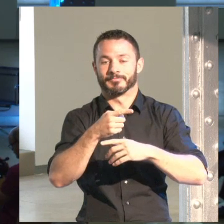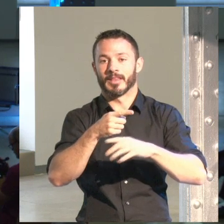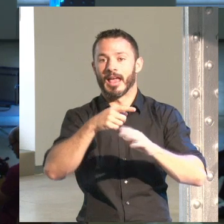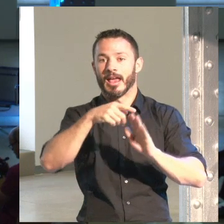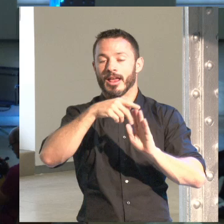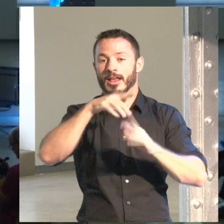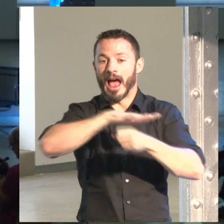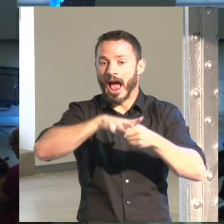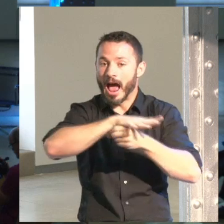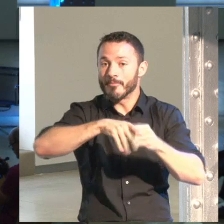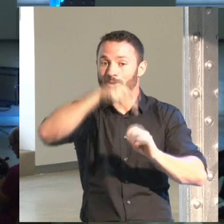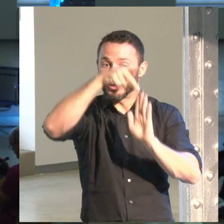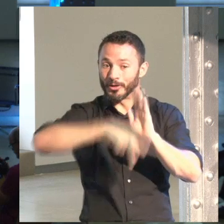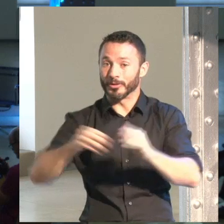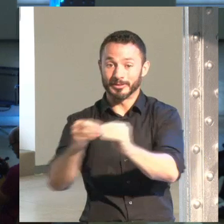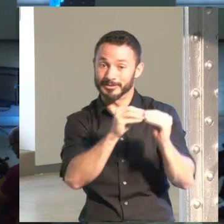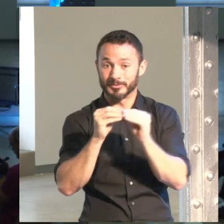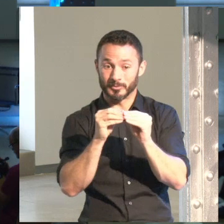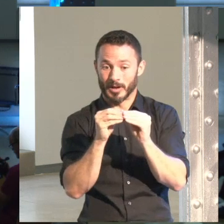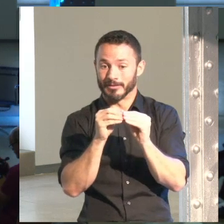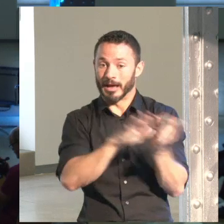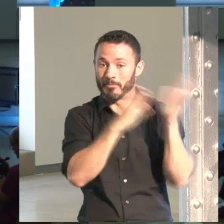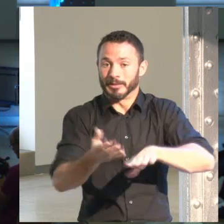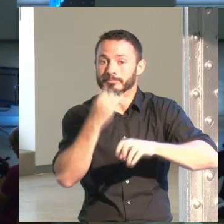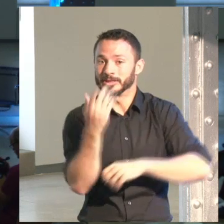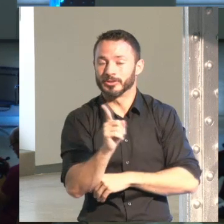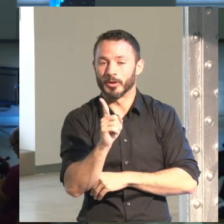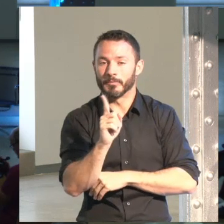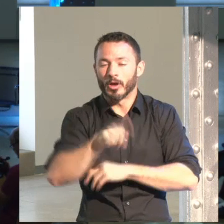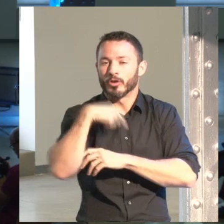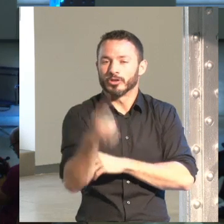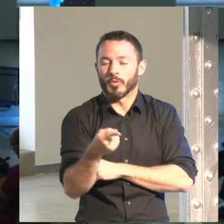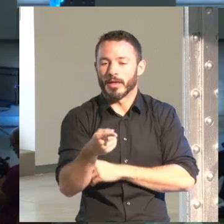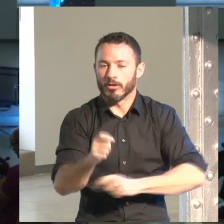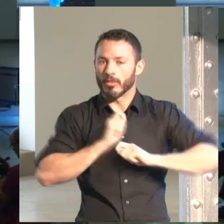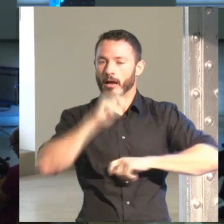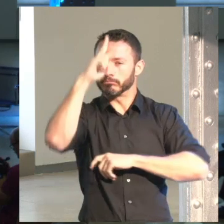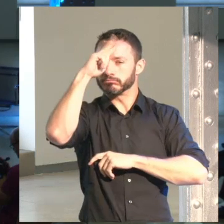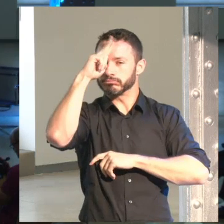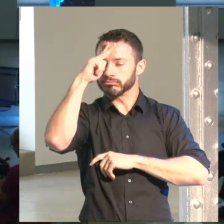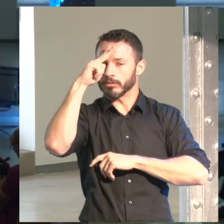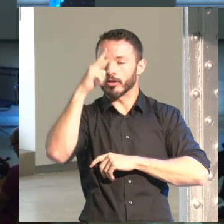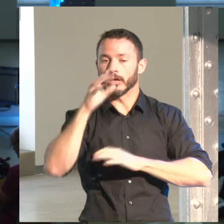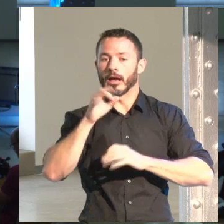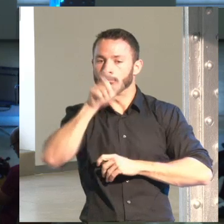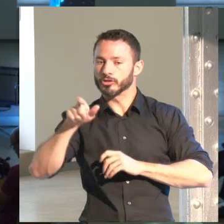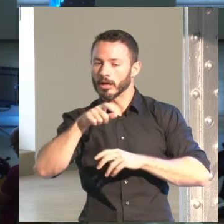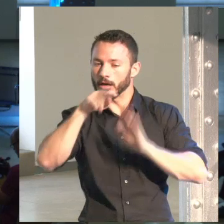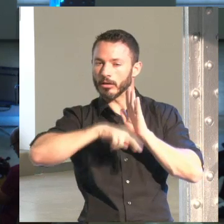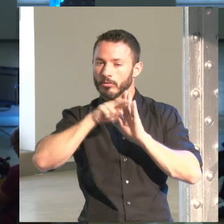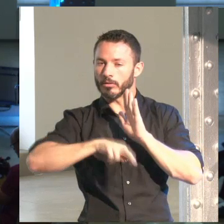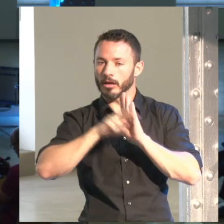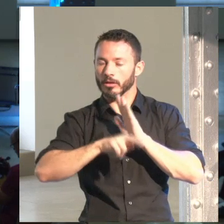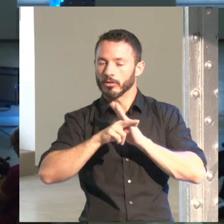playing field, la más importante, la que más nos preocupa y la que más debe preocupar a los reguladores, es el